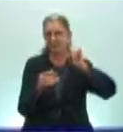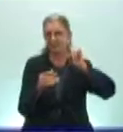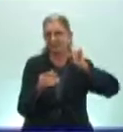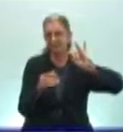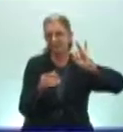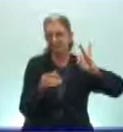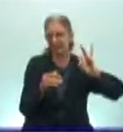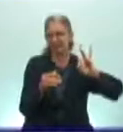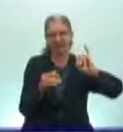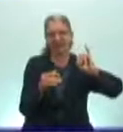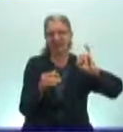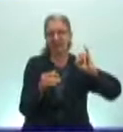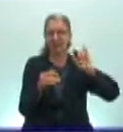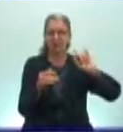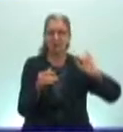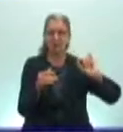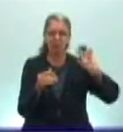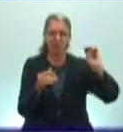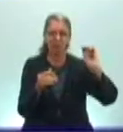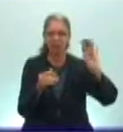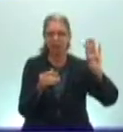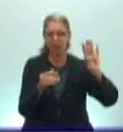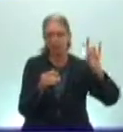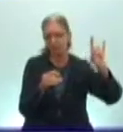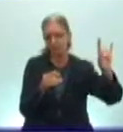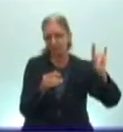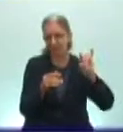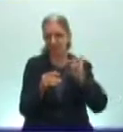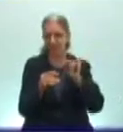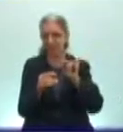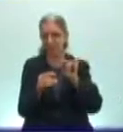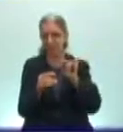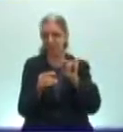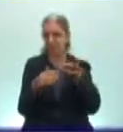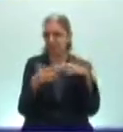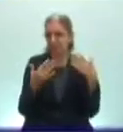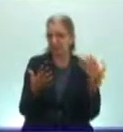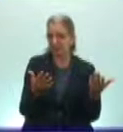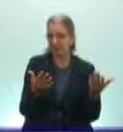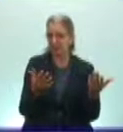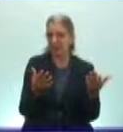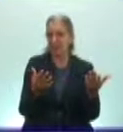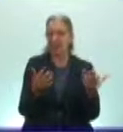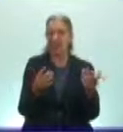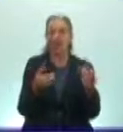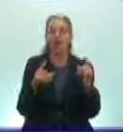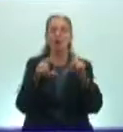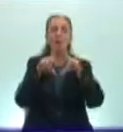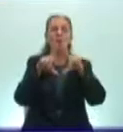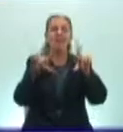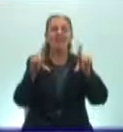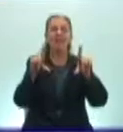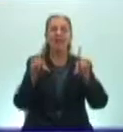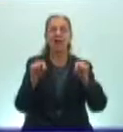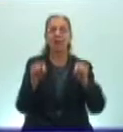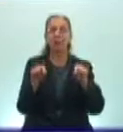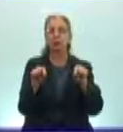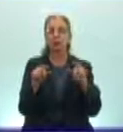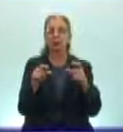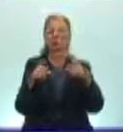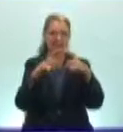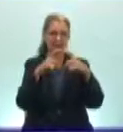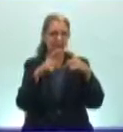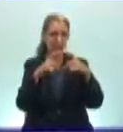3.16049 y también inauguraba un problema matemático que ha durado milenios: la cuadratura del círculo. El problema